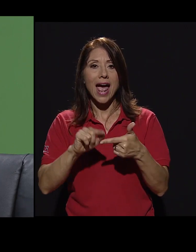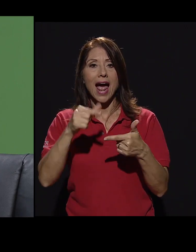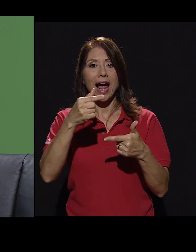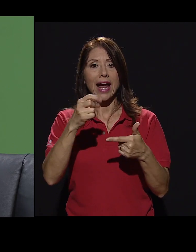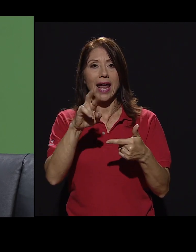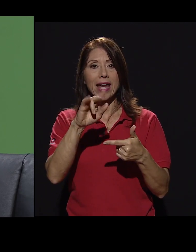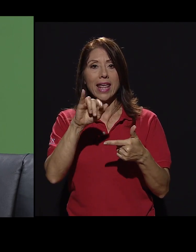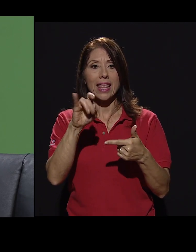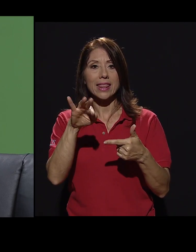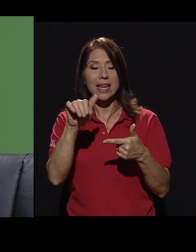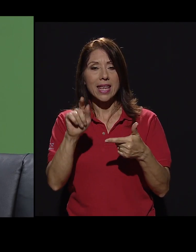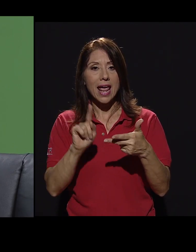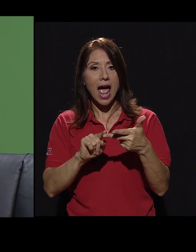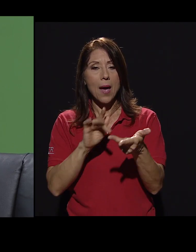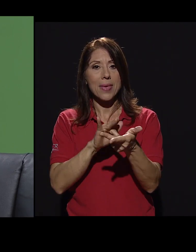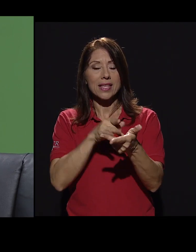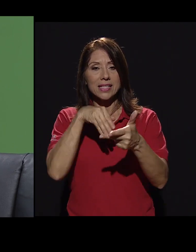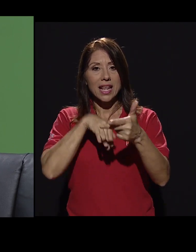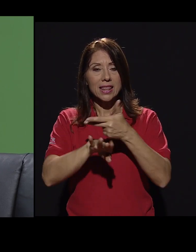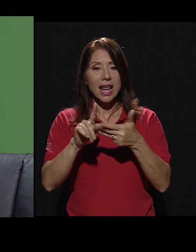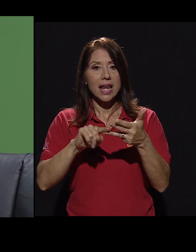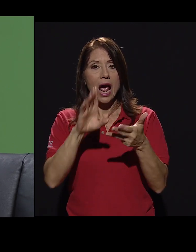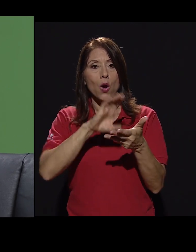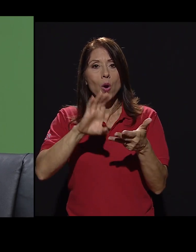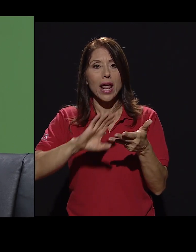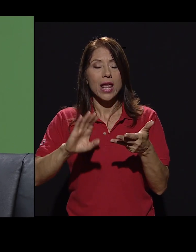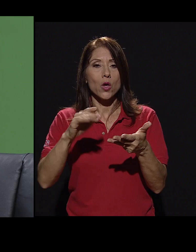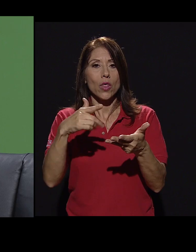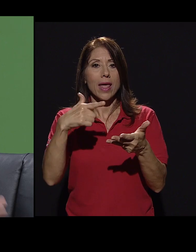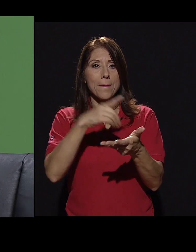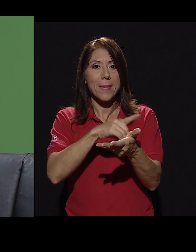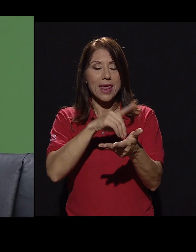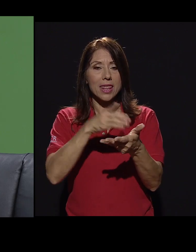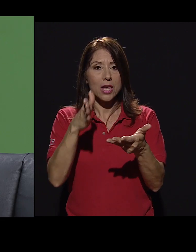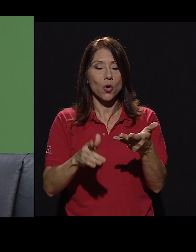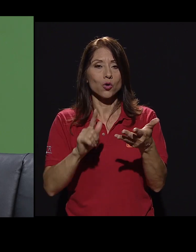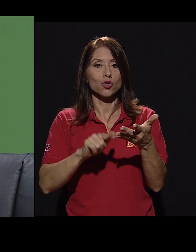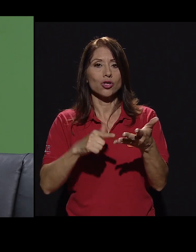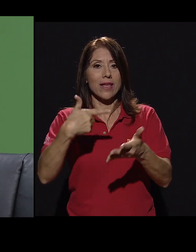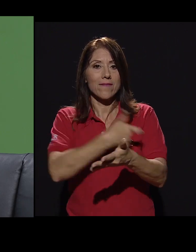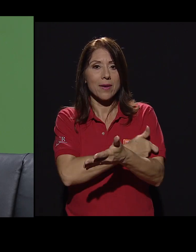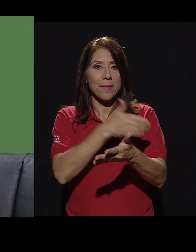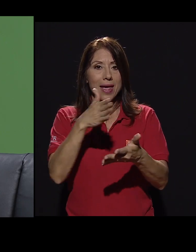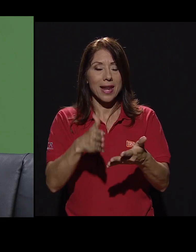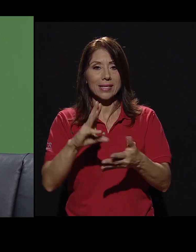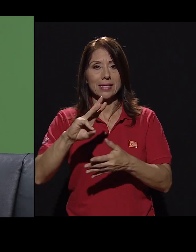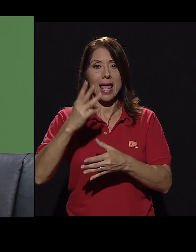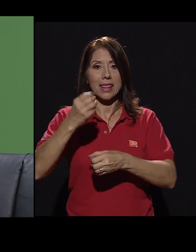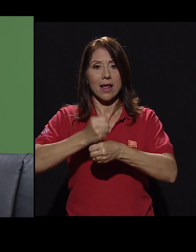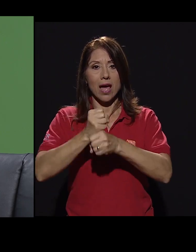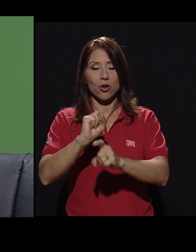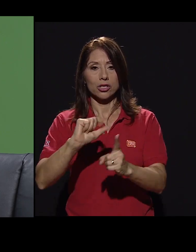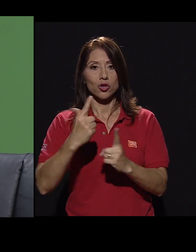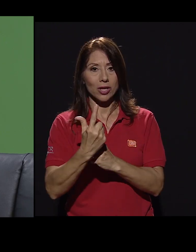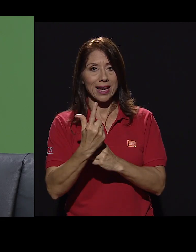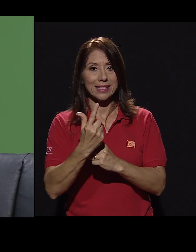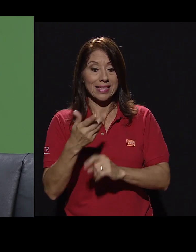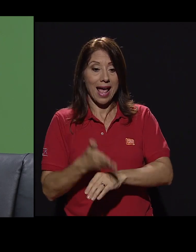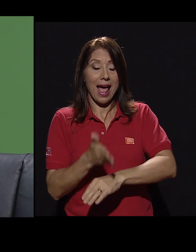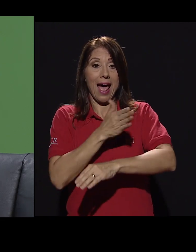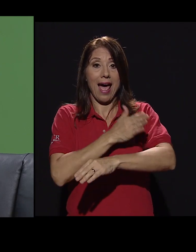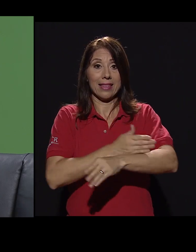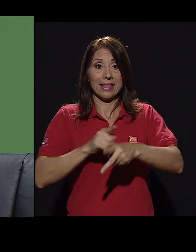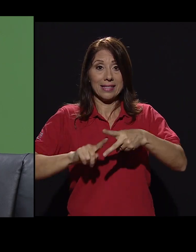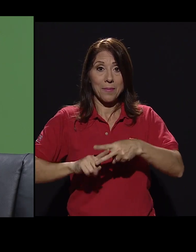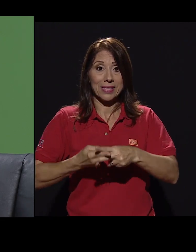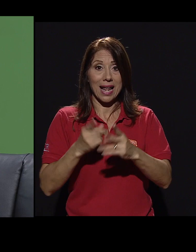En medicina interna El colegio de médicos Colegio de enfermeras Colegio de trabajadores sociales Ya antes de empezar El